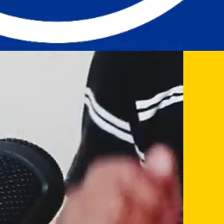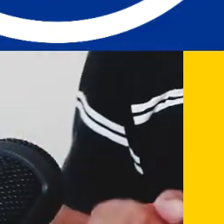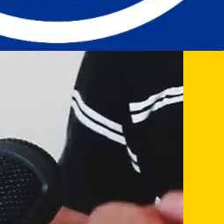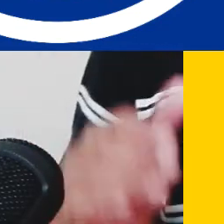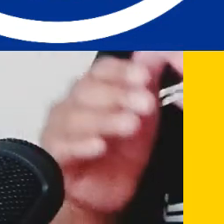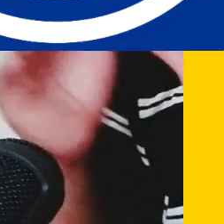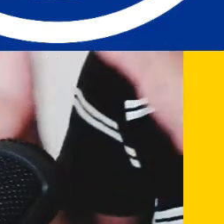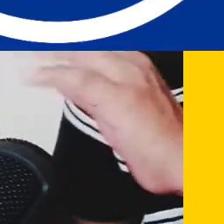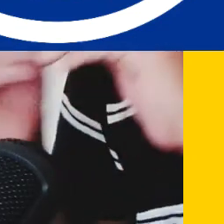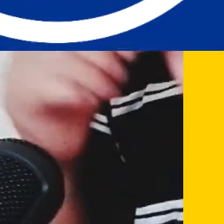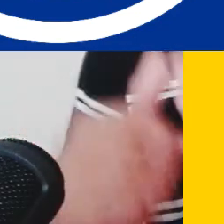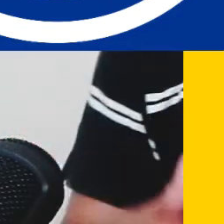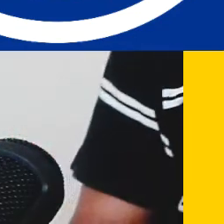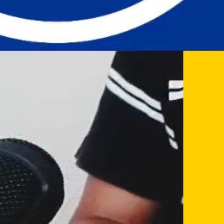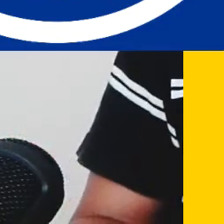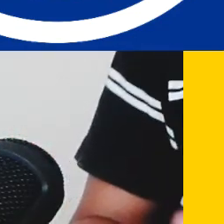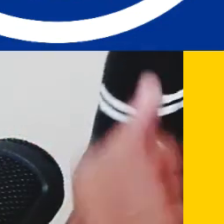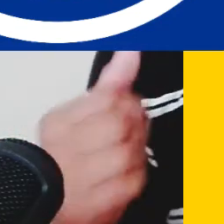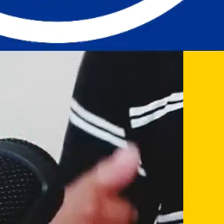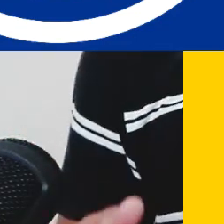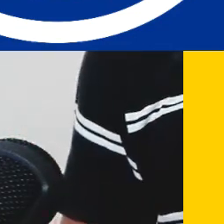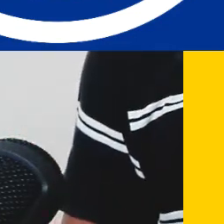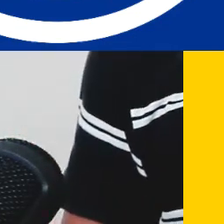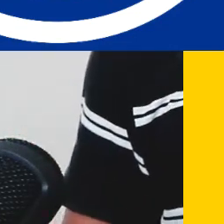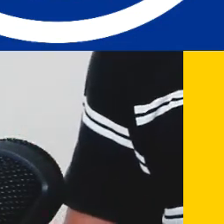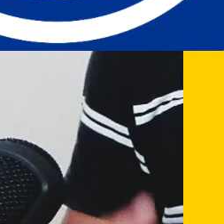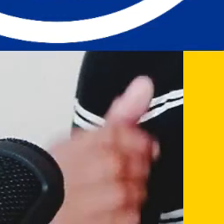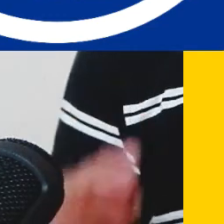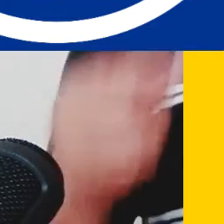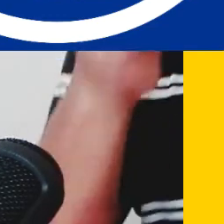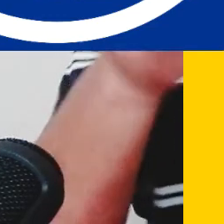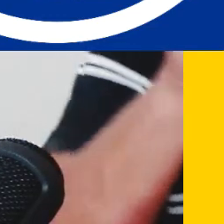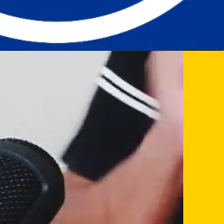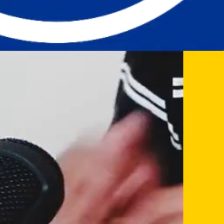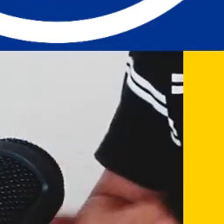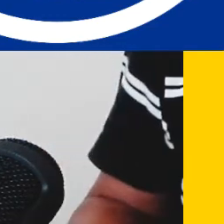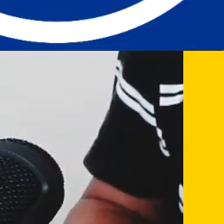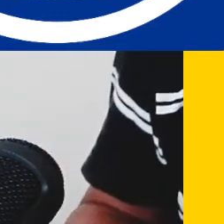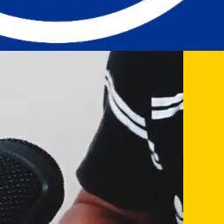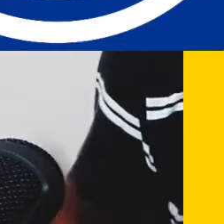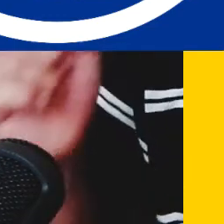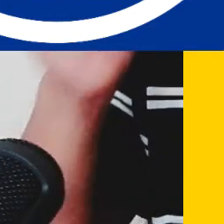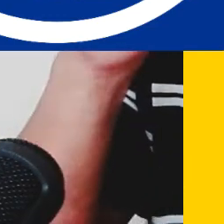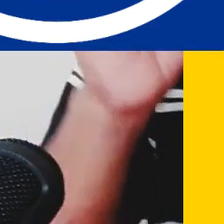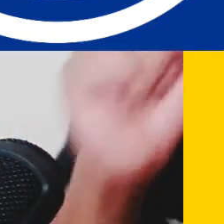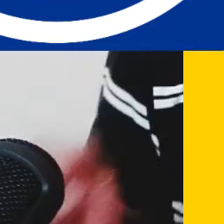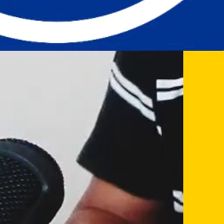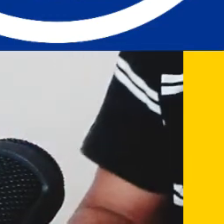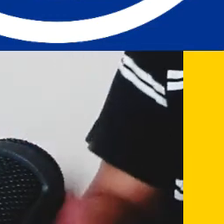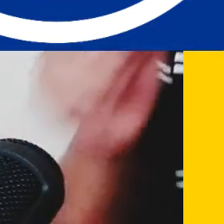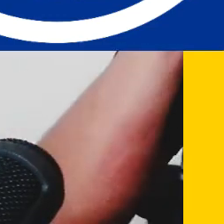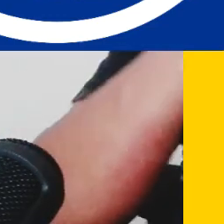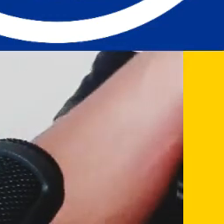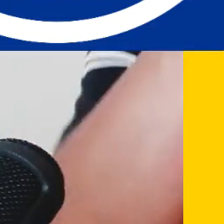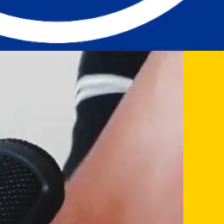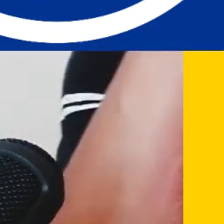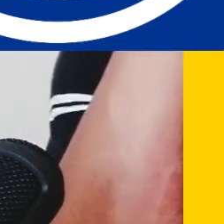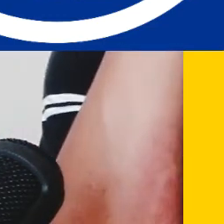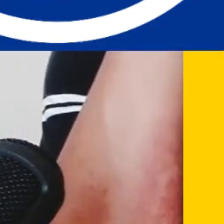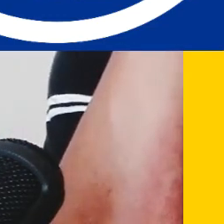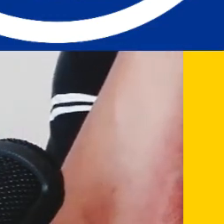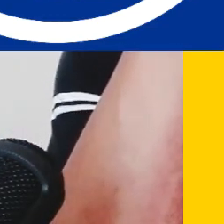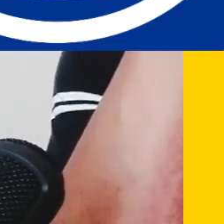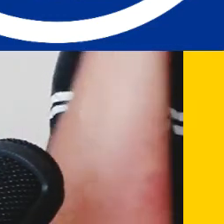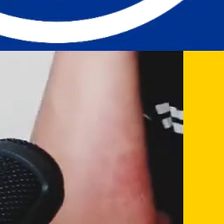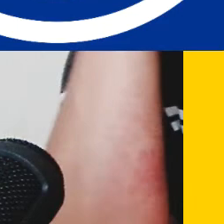esta callecita y vean que sí trabajamos por ellos. ¿Por qué? Porque así vamos a ganar la confianza y ellos van a ver que sí trabajamos para